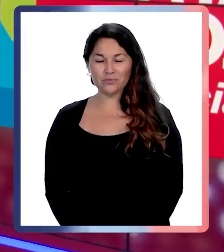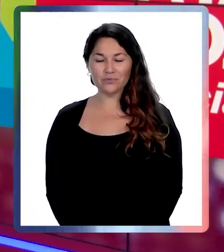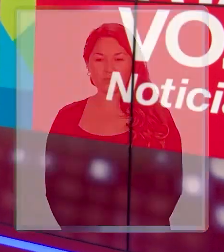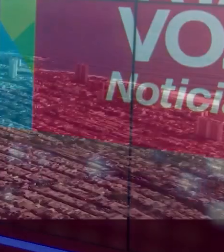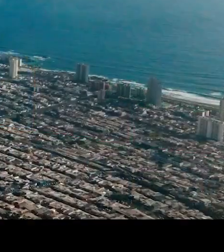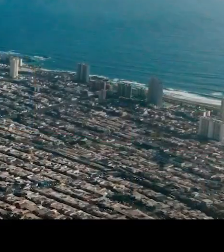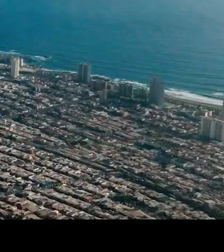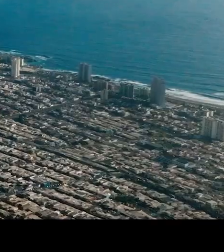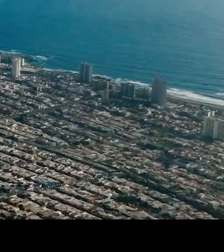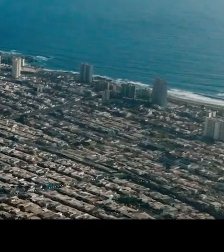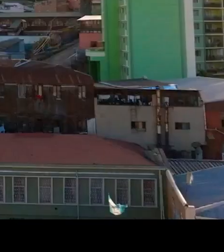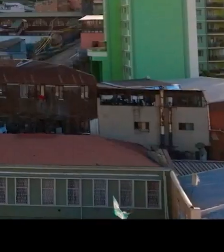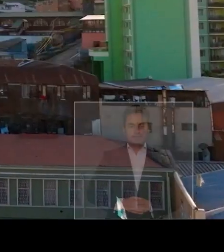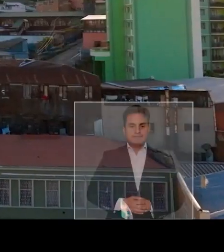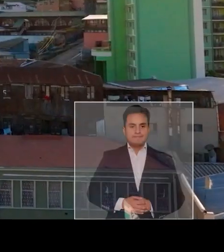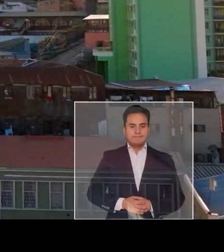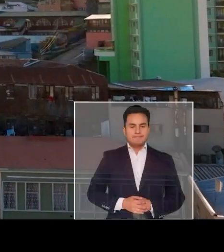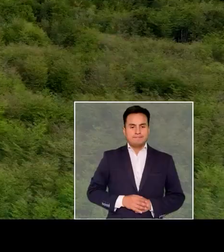vayan.